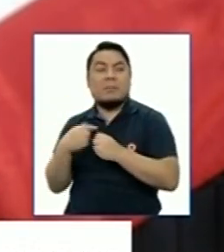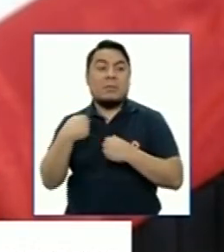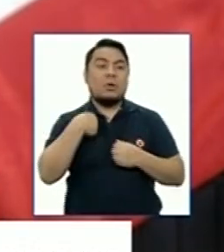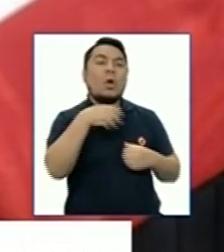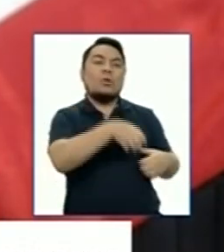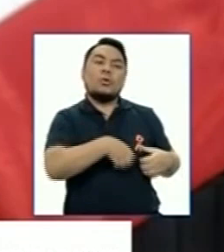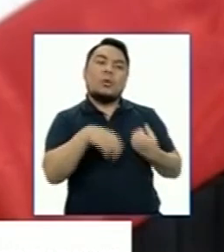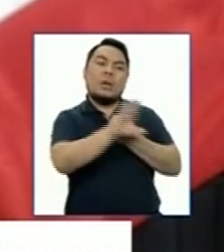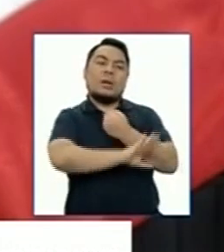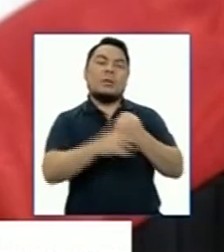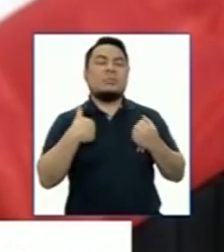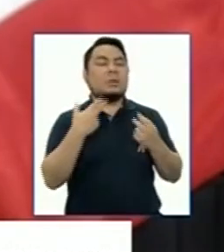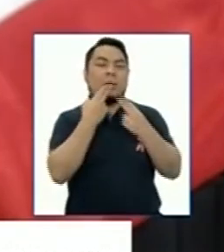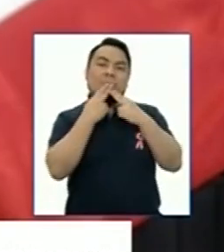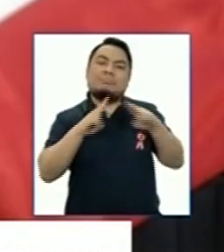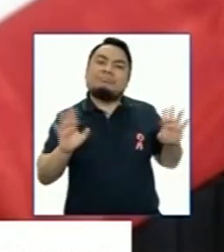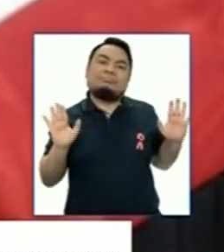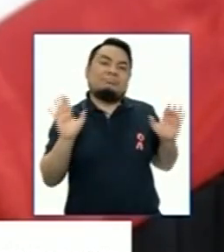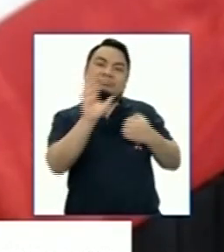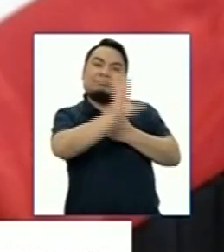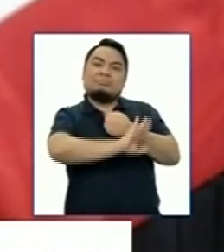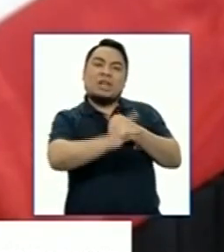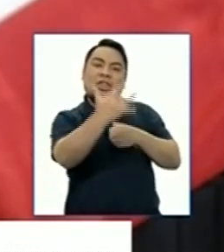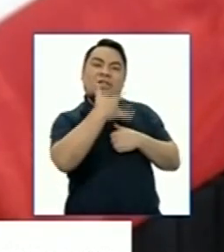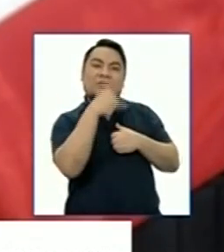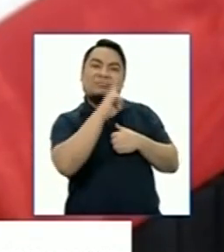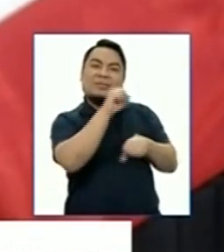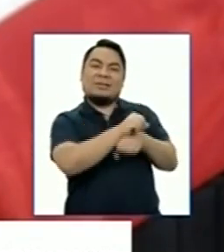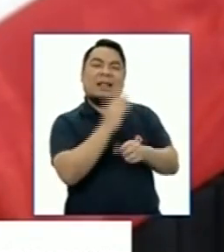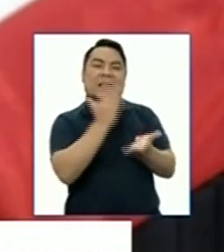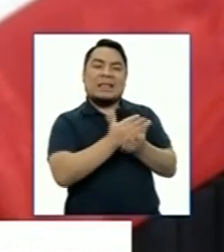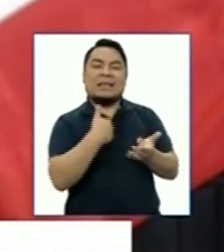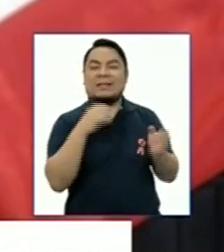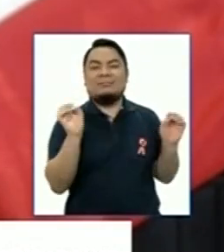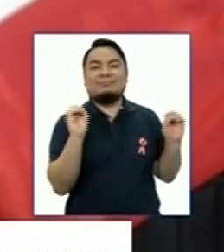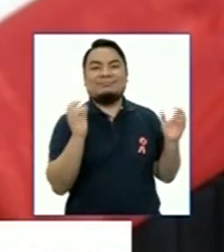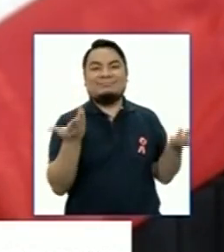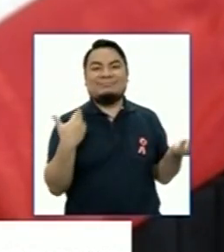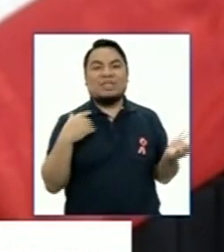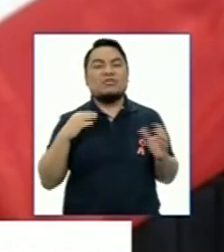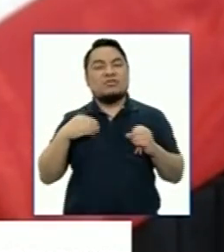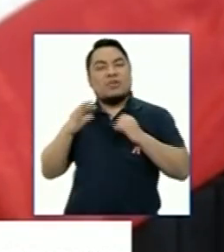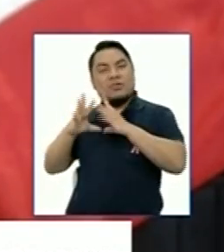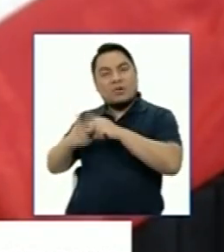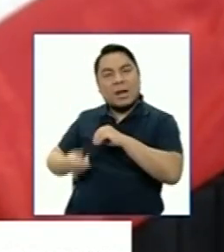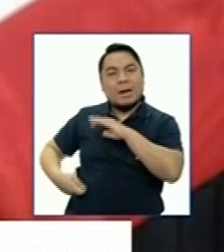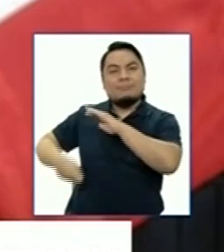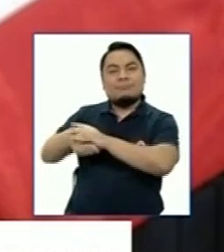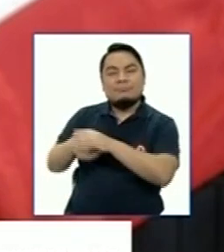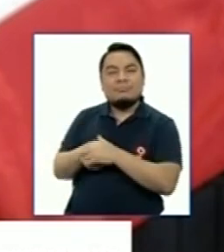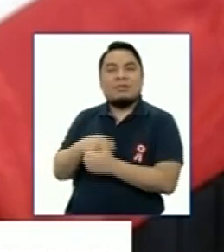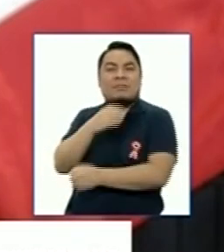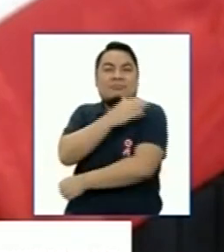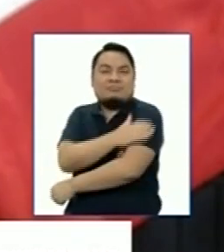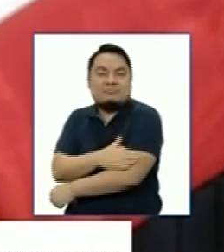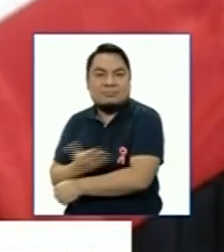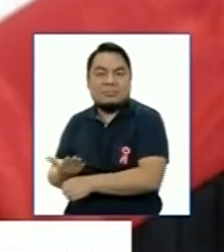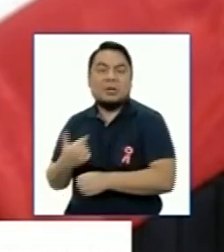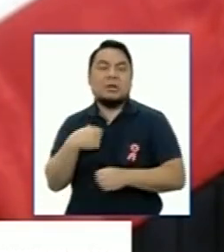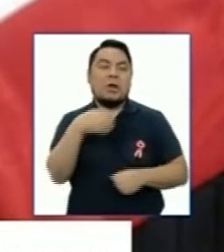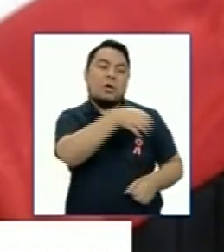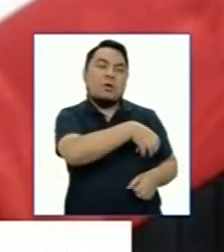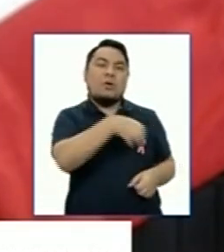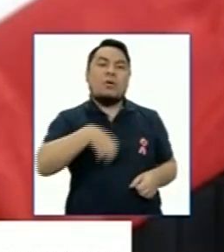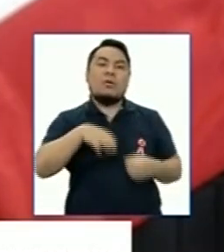espíritu no ha sorprendido la verdad que tampoco nos quedaba claro y es curioso porque tampoco se trata de hacer relaciones en el aire sin